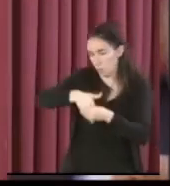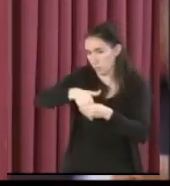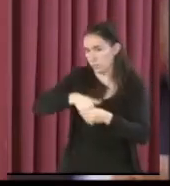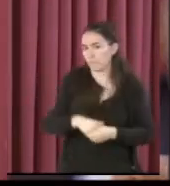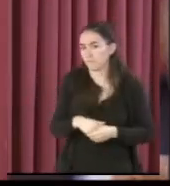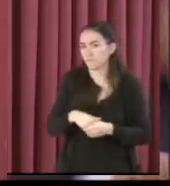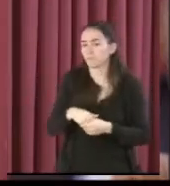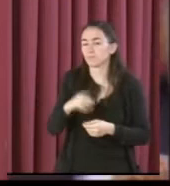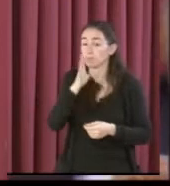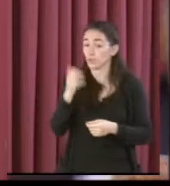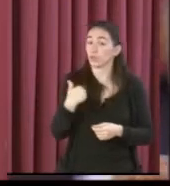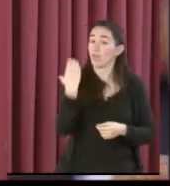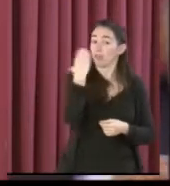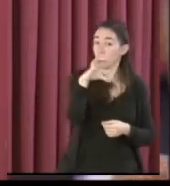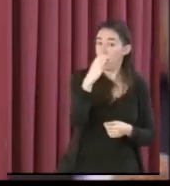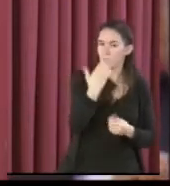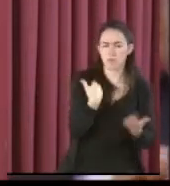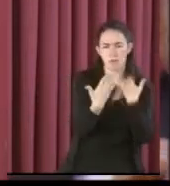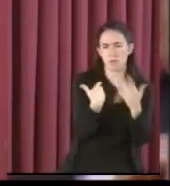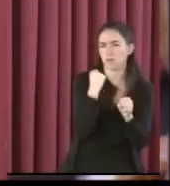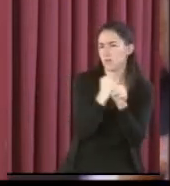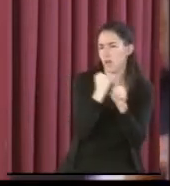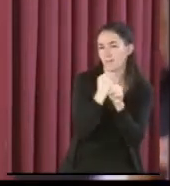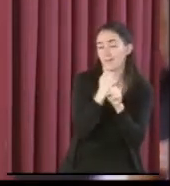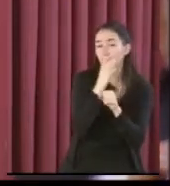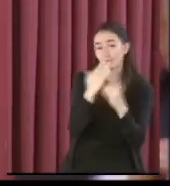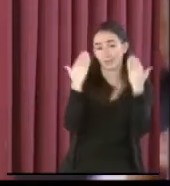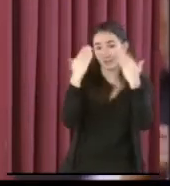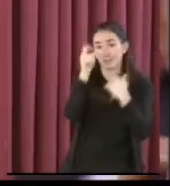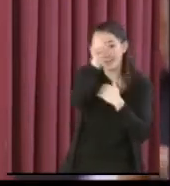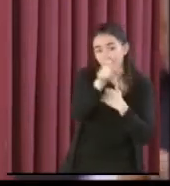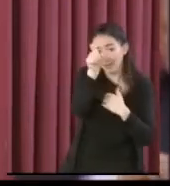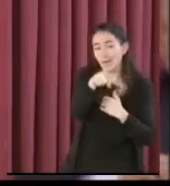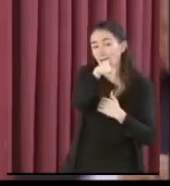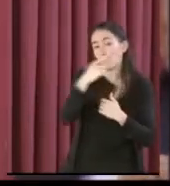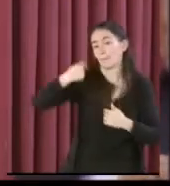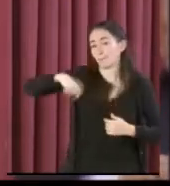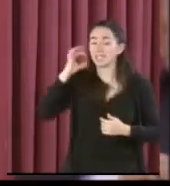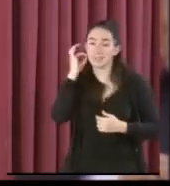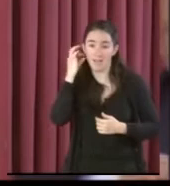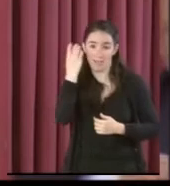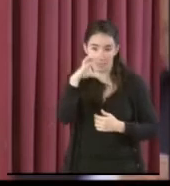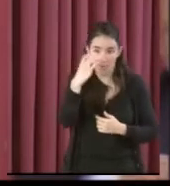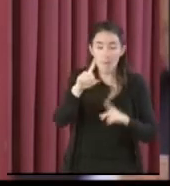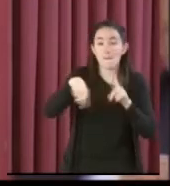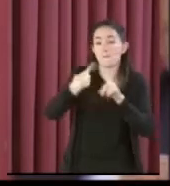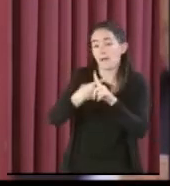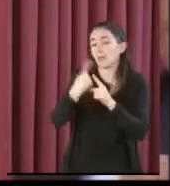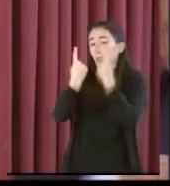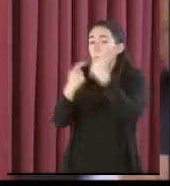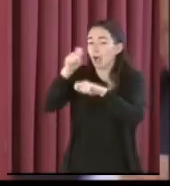codo a codo con el CERMI, y aprovecho para saludar a la presidenta del CERMI y a los presidentes de las organizaciones que nos acompañan hoy en este